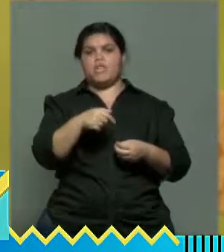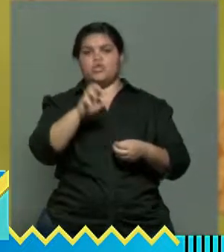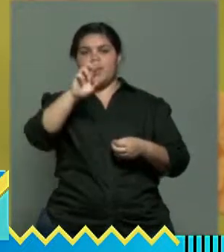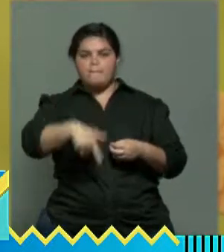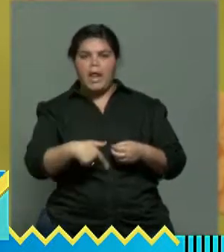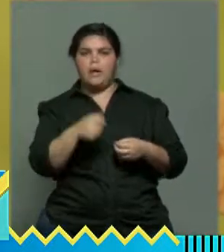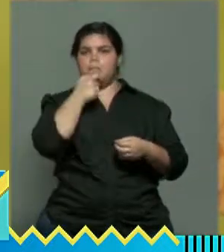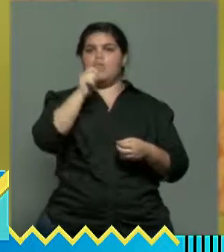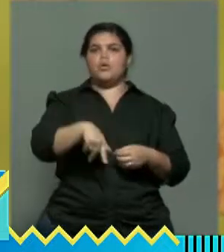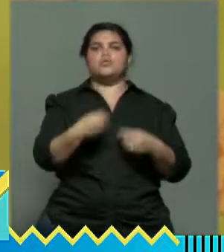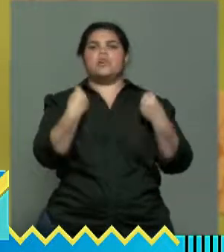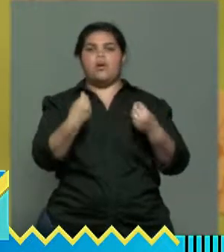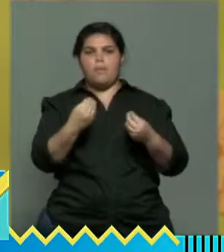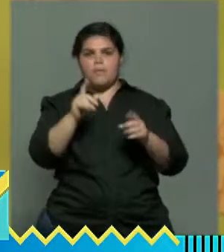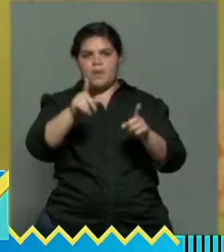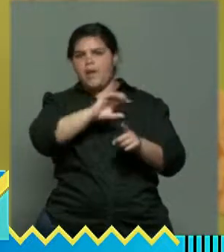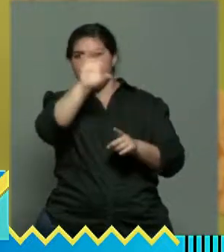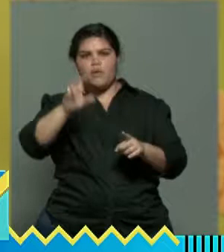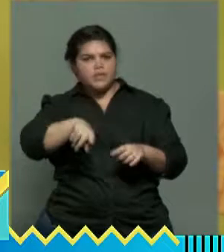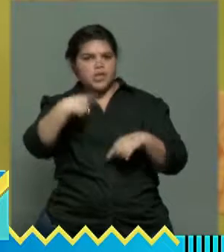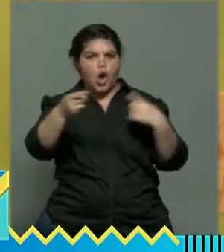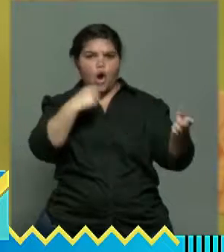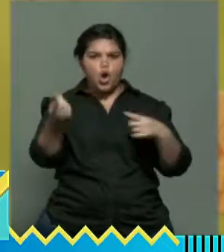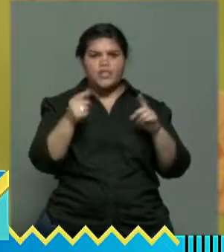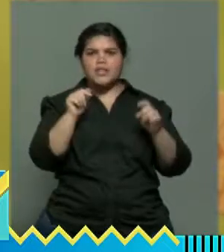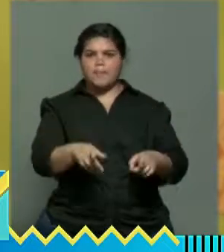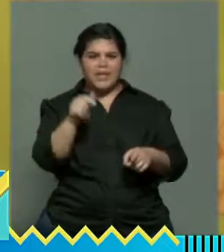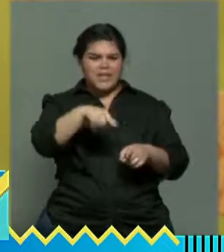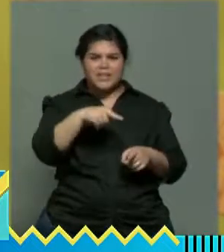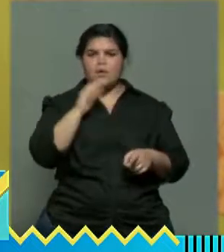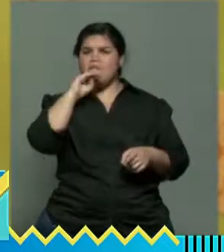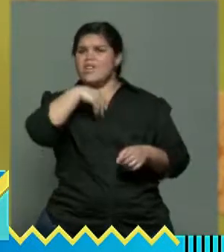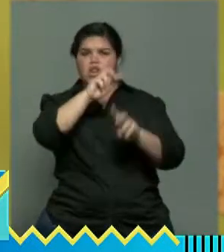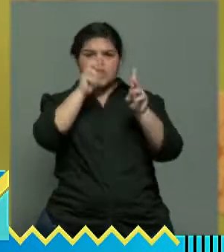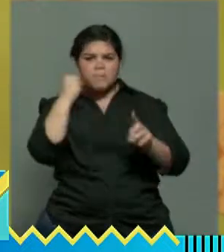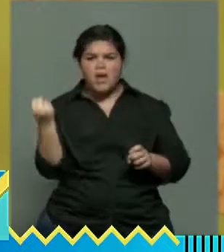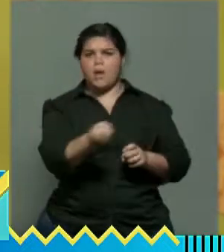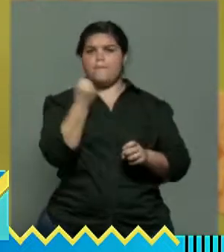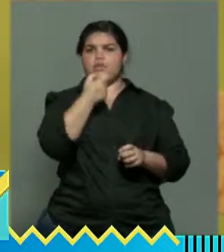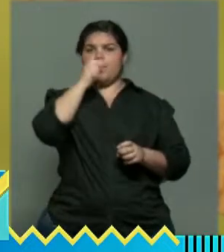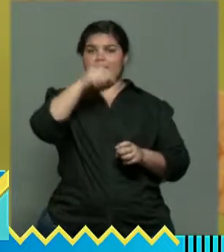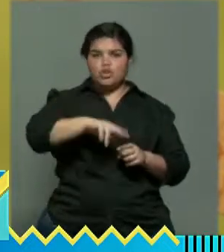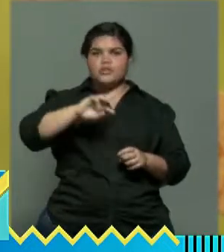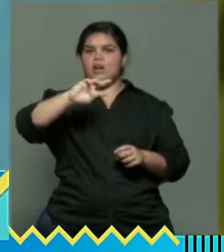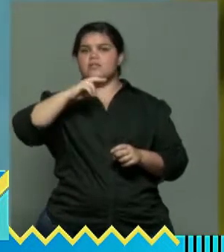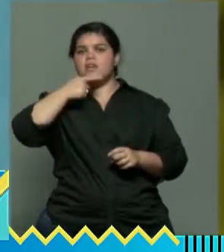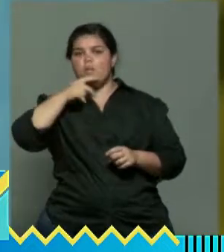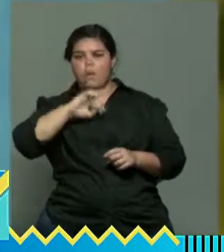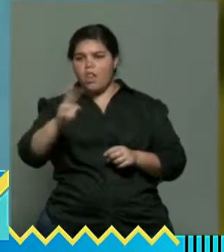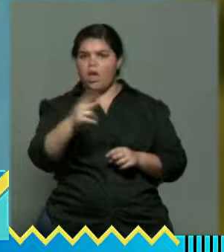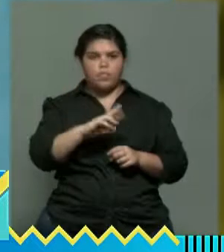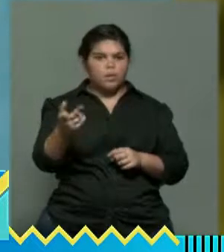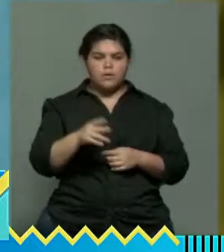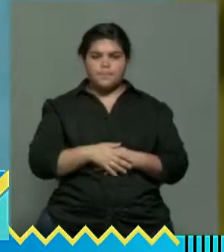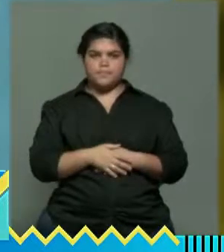toca, como se decía anteriormente, o sea, toca la columna vertebral, digamos, de lo que ha sido Mendoza y también San Juan. Bien, bueno,